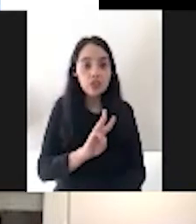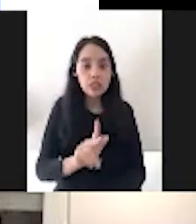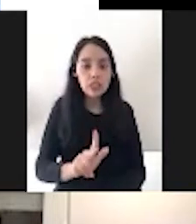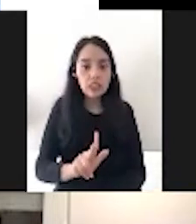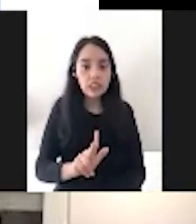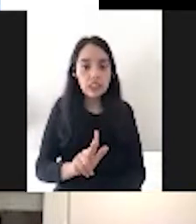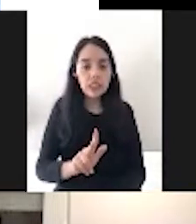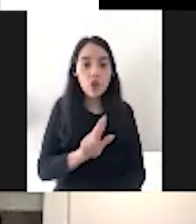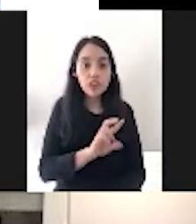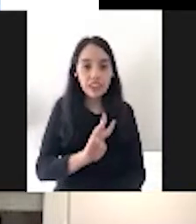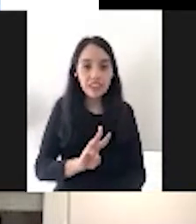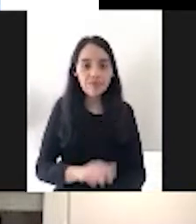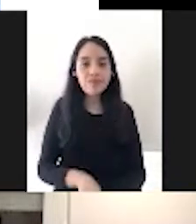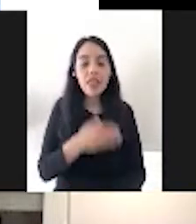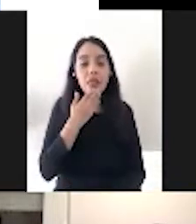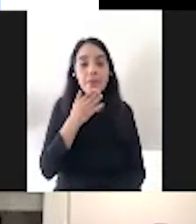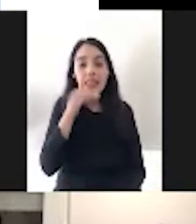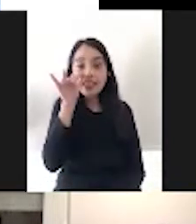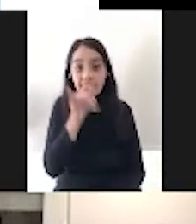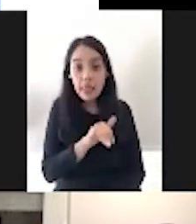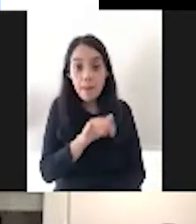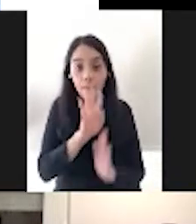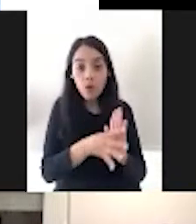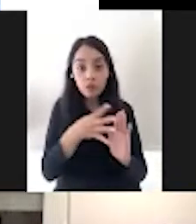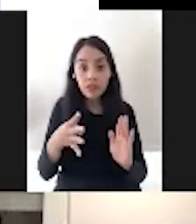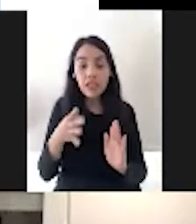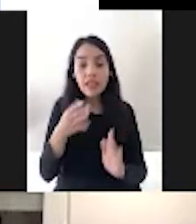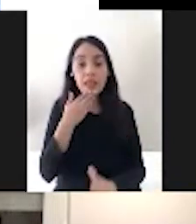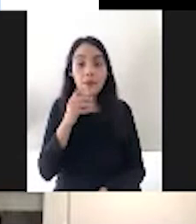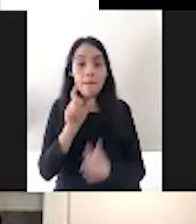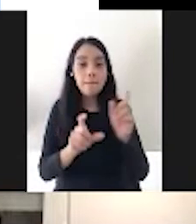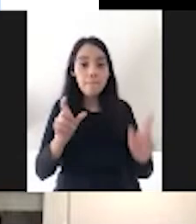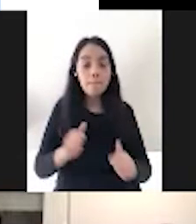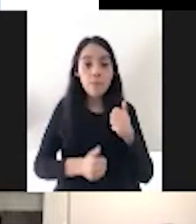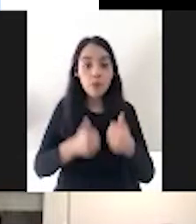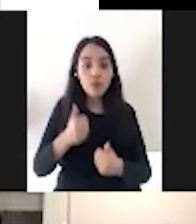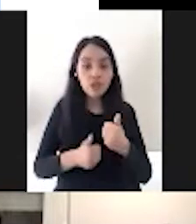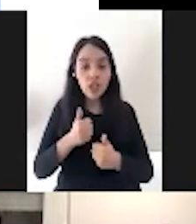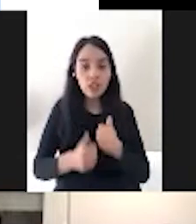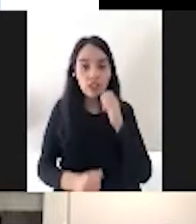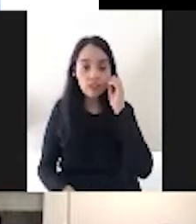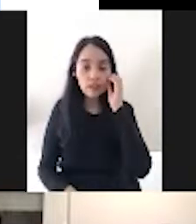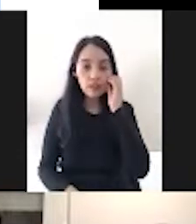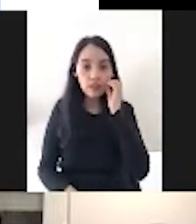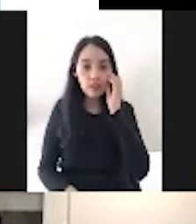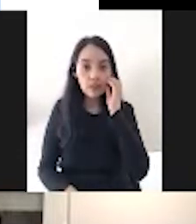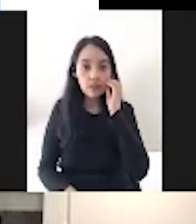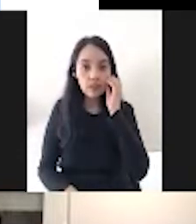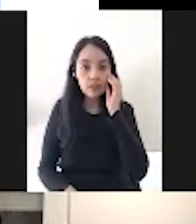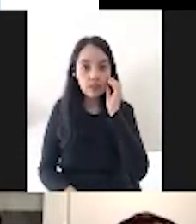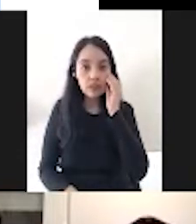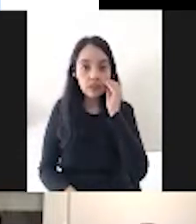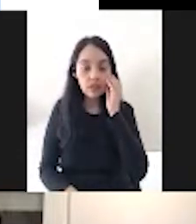Habla del recurso tiempo, de los recursos humanos. En este caso, del recurso tiempo, habla sobre la falta de tiempo